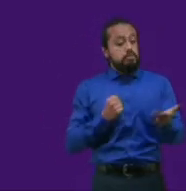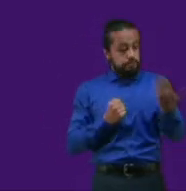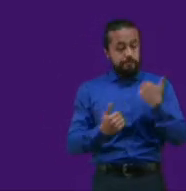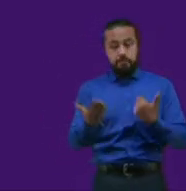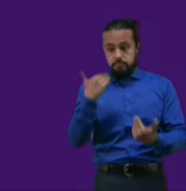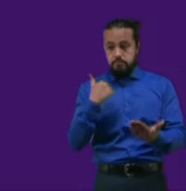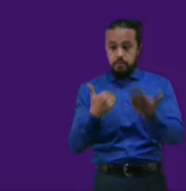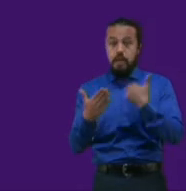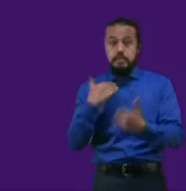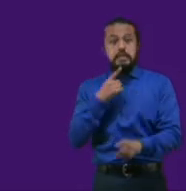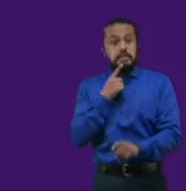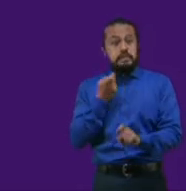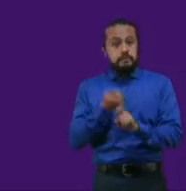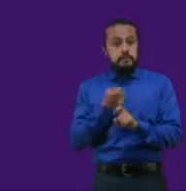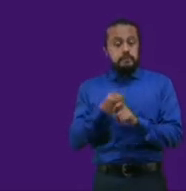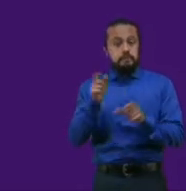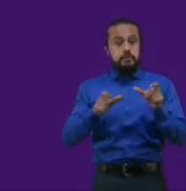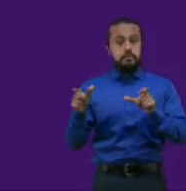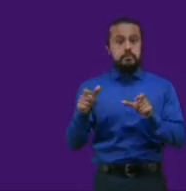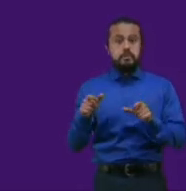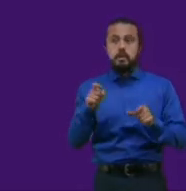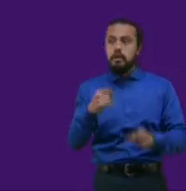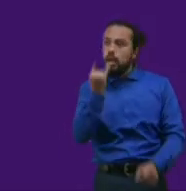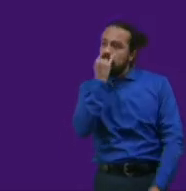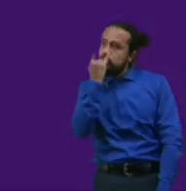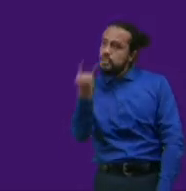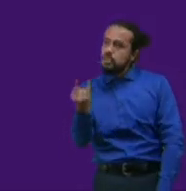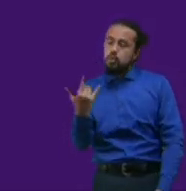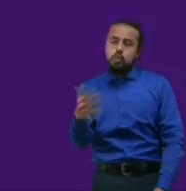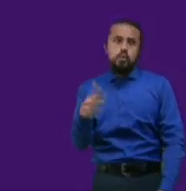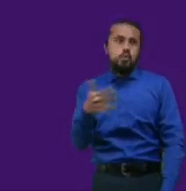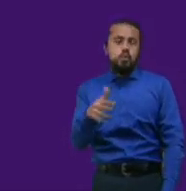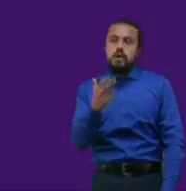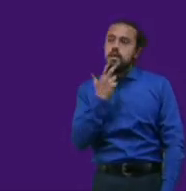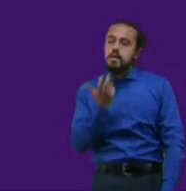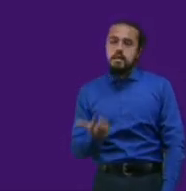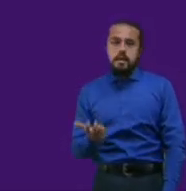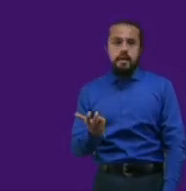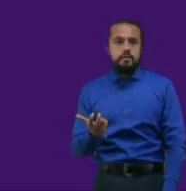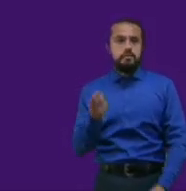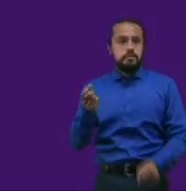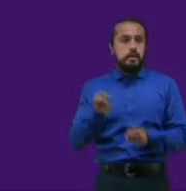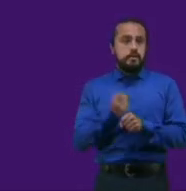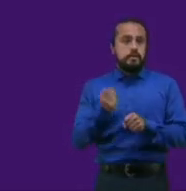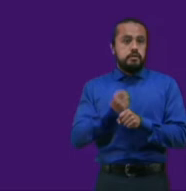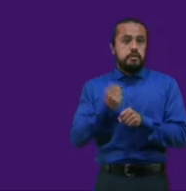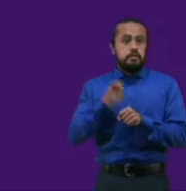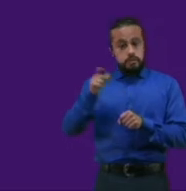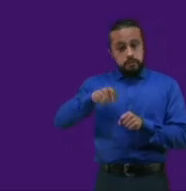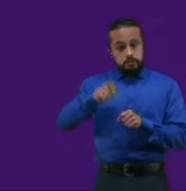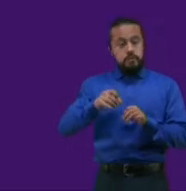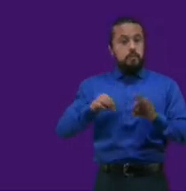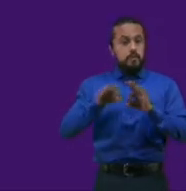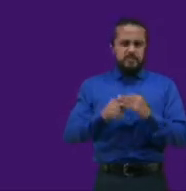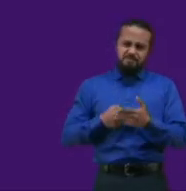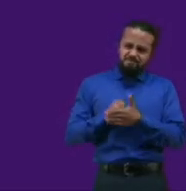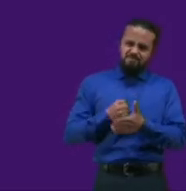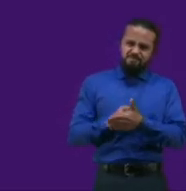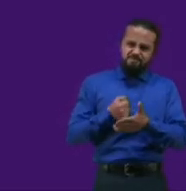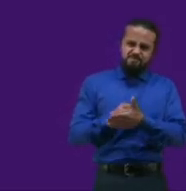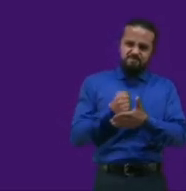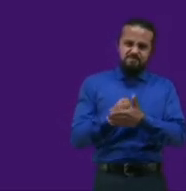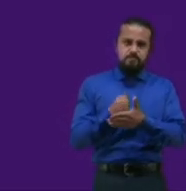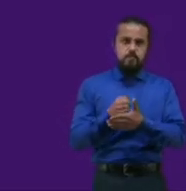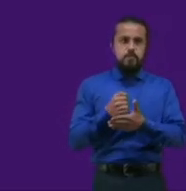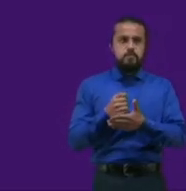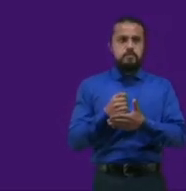bastante difícil si no te admiran. Y para que te admire alguien que es más inteligente que vos, pues tenés que meterle más trabajo y tenés que ser más